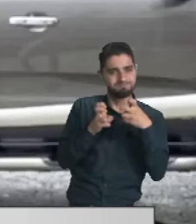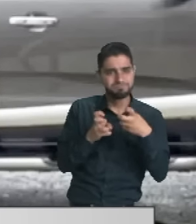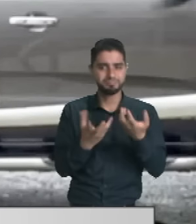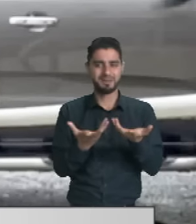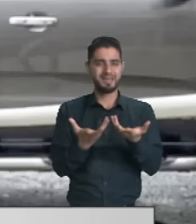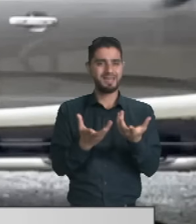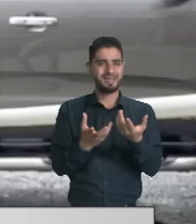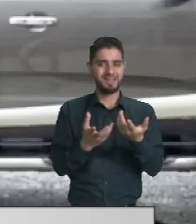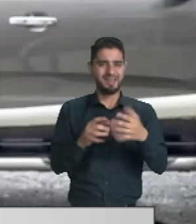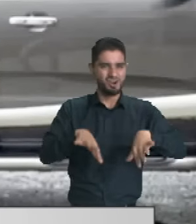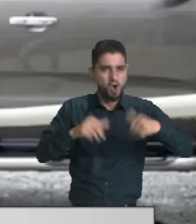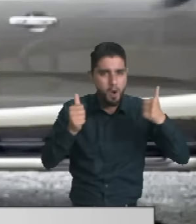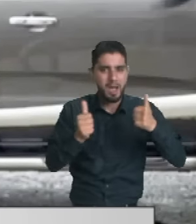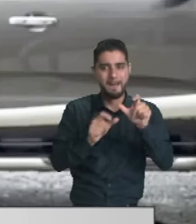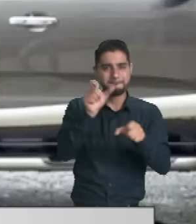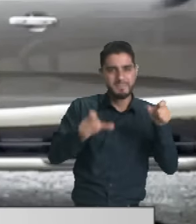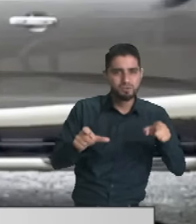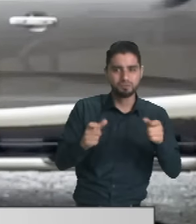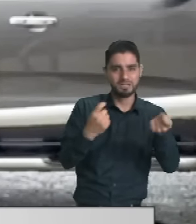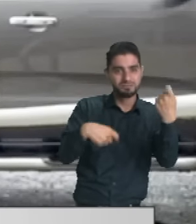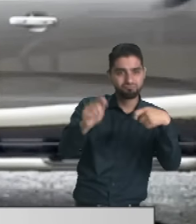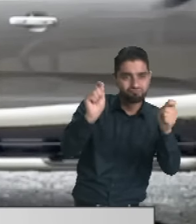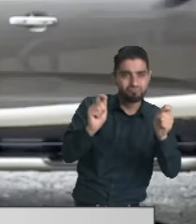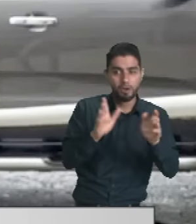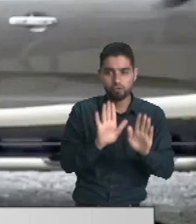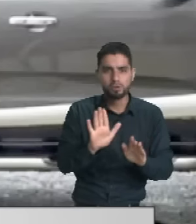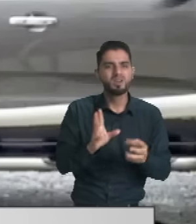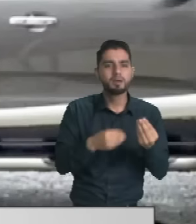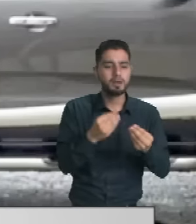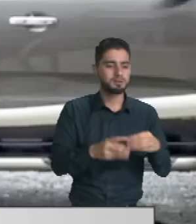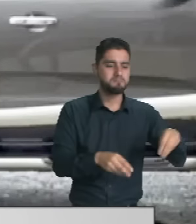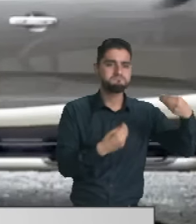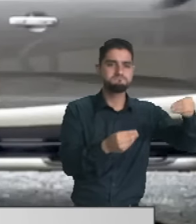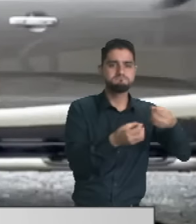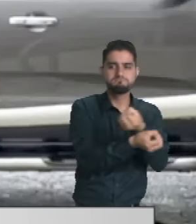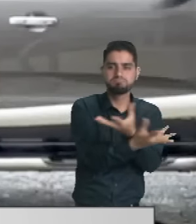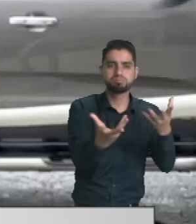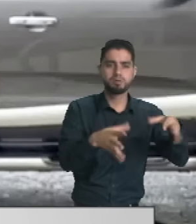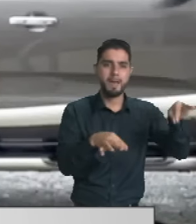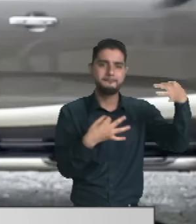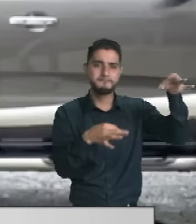utilizando métodos que incluyen panfletos extorsivos, tanto físicos como